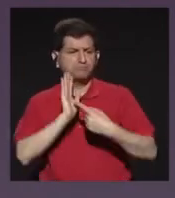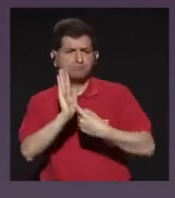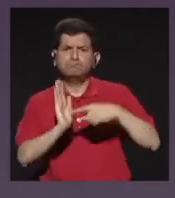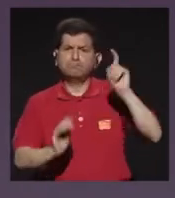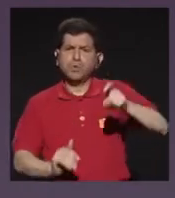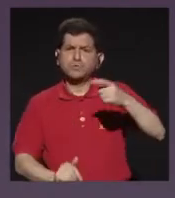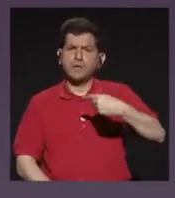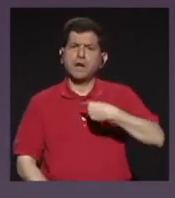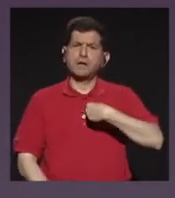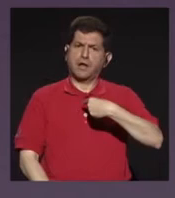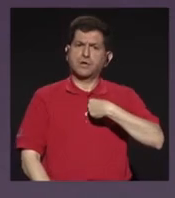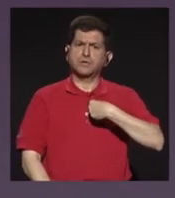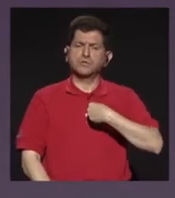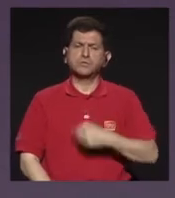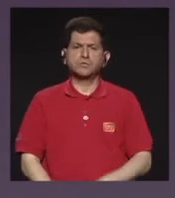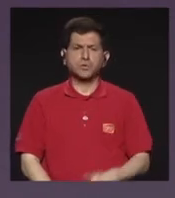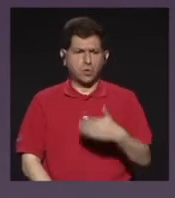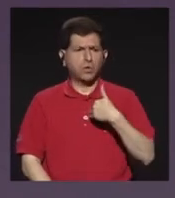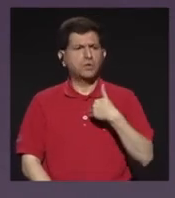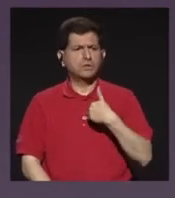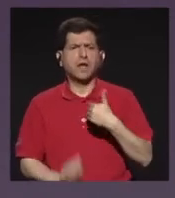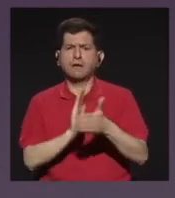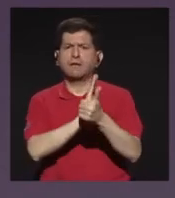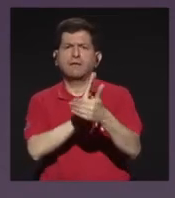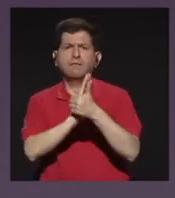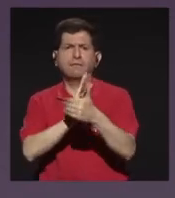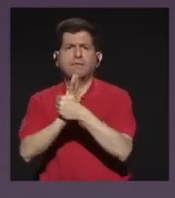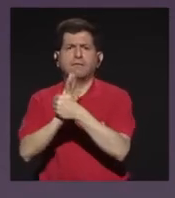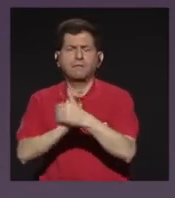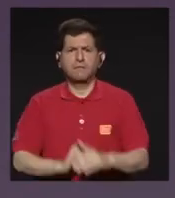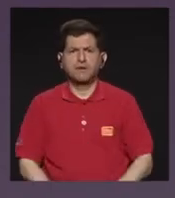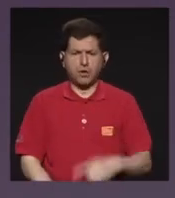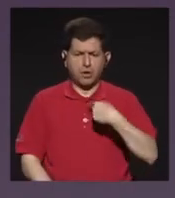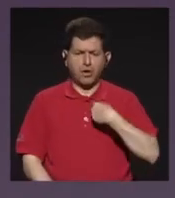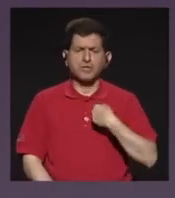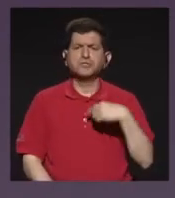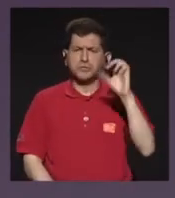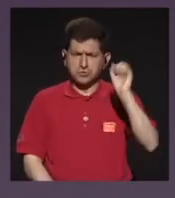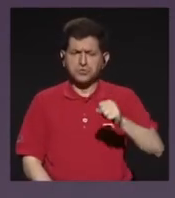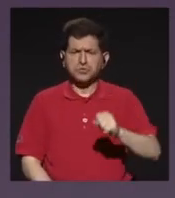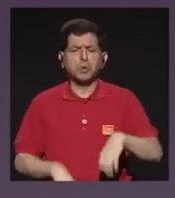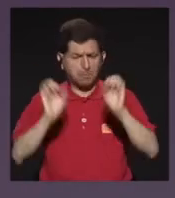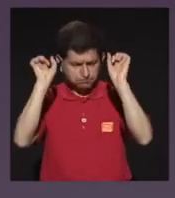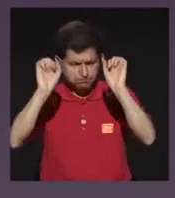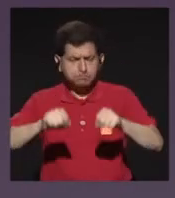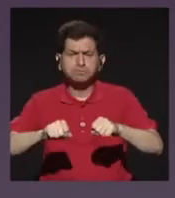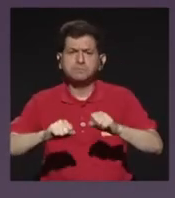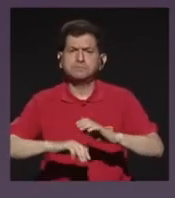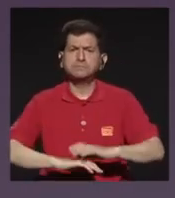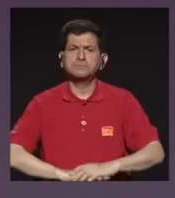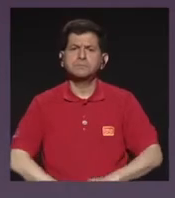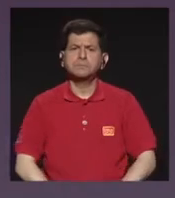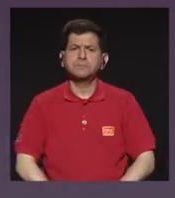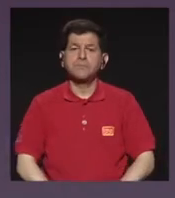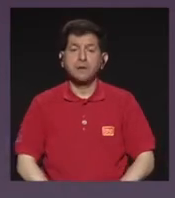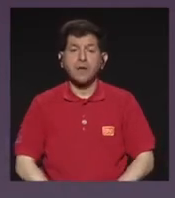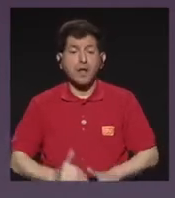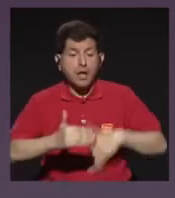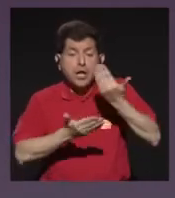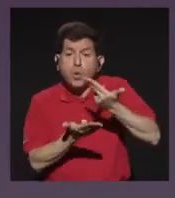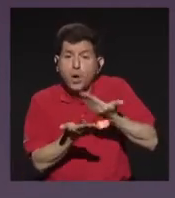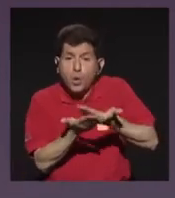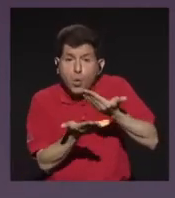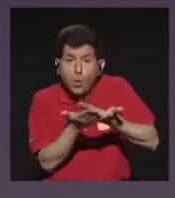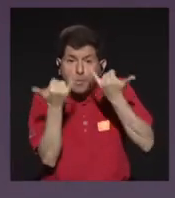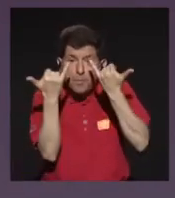que soy... que tengo las capacidades, que tengo las habilidades... Y una vez demostrado